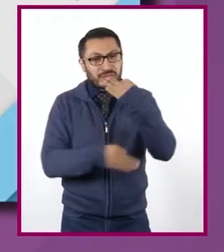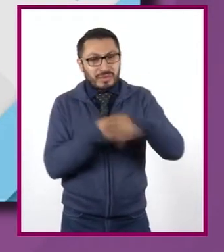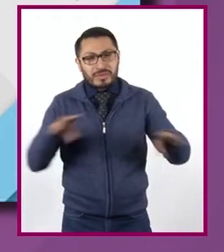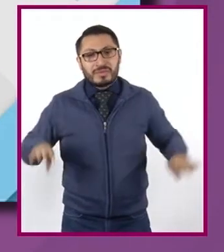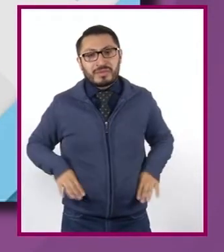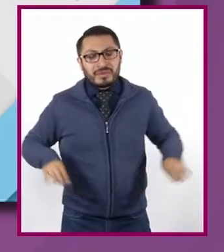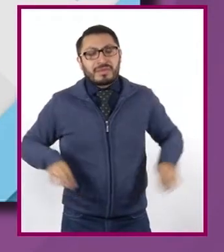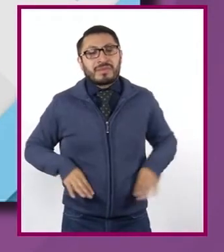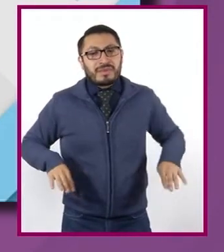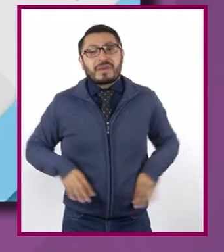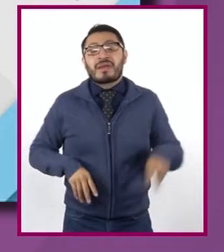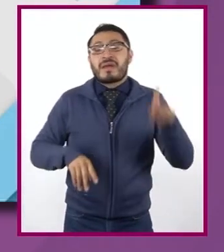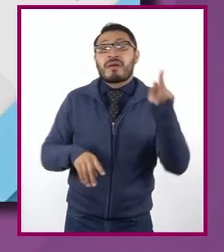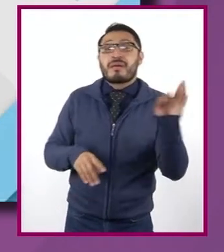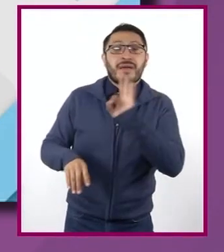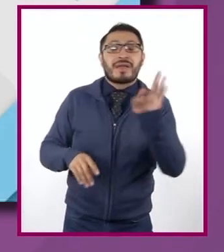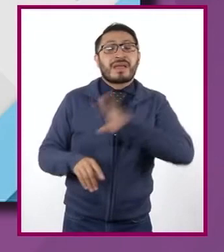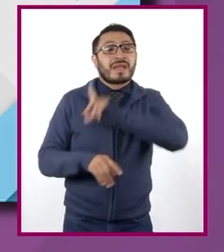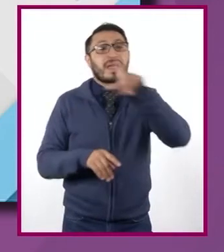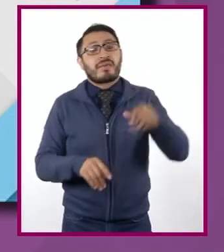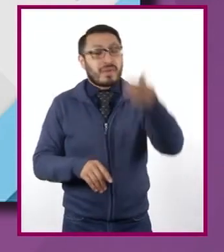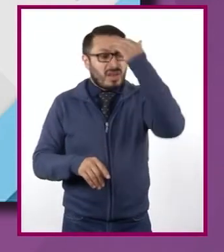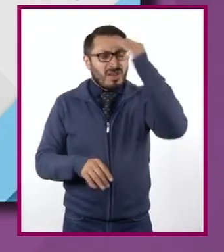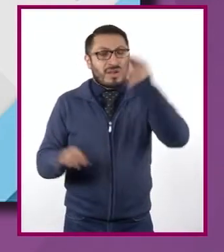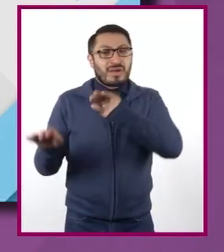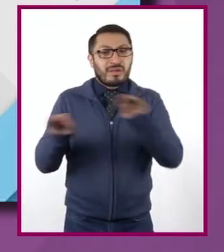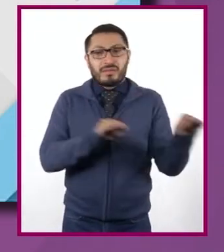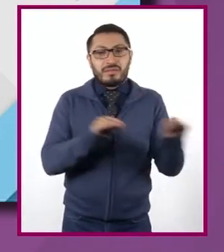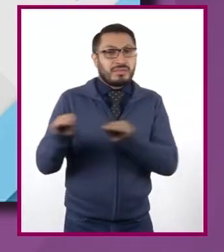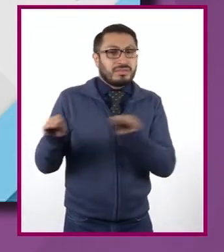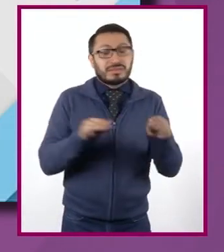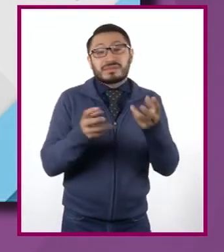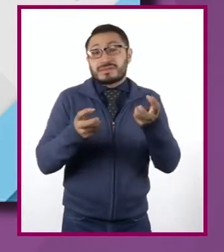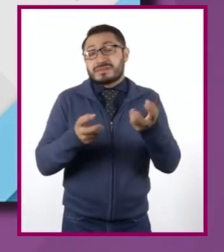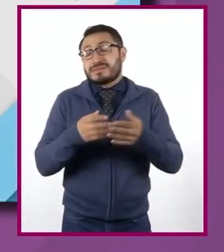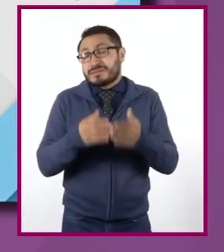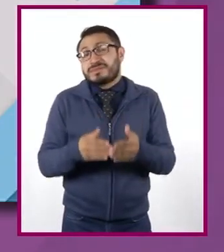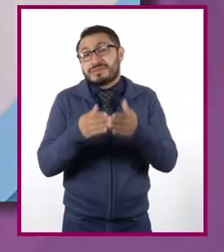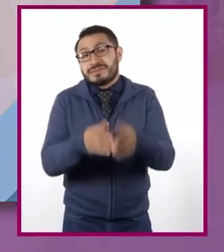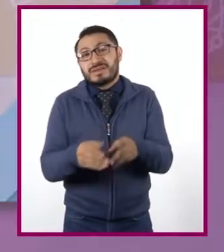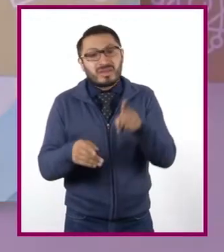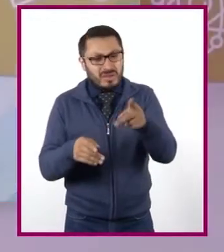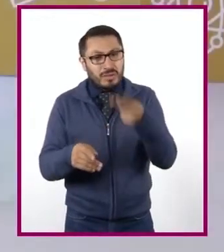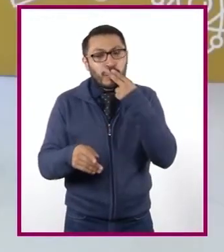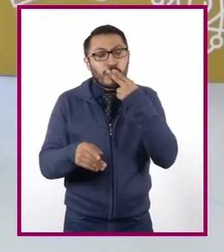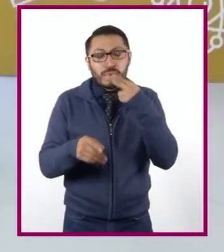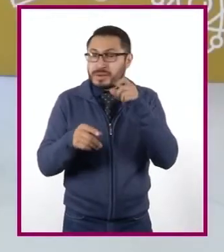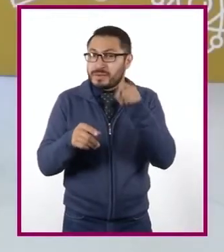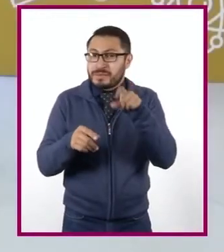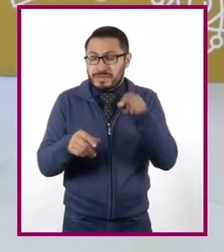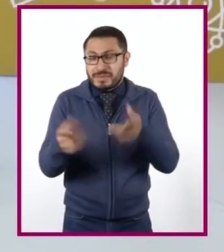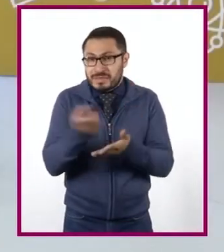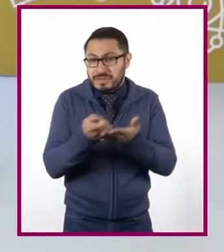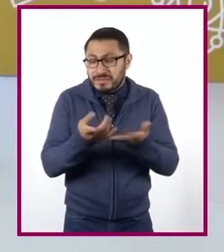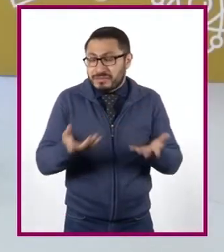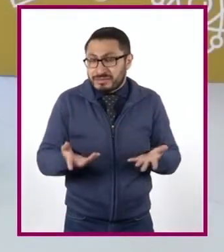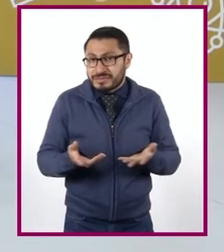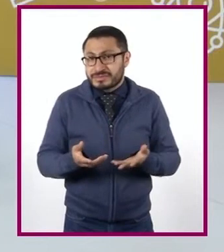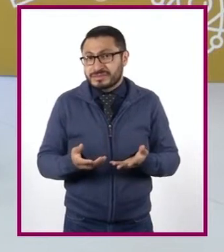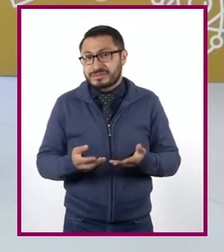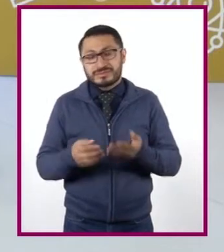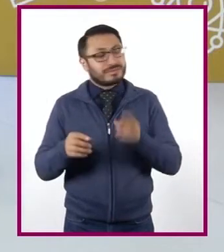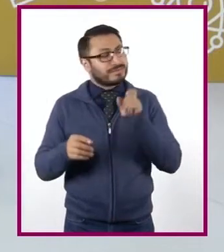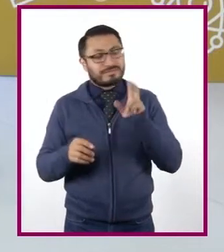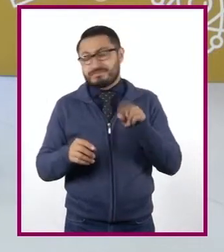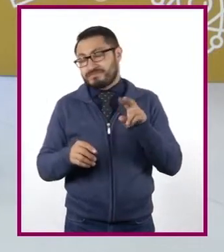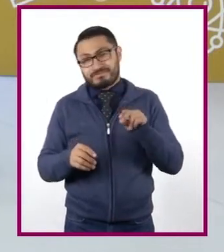detalles. Pero, ¿y si luego quieres conocer el movimiento de ese barco? ¿Te seguiría sirviendo el mismo dibujo o modelo? No, pues